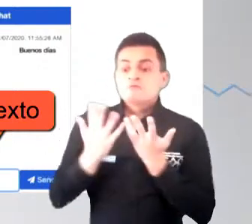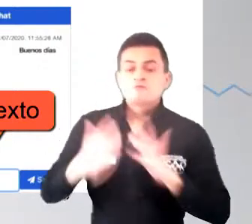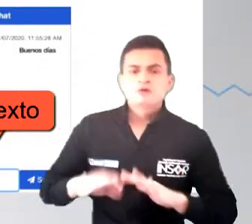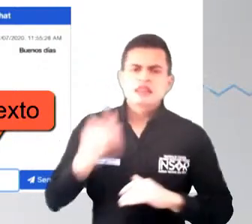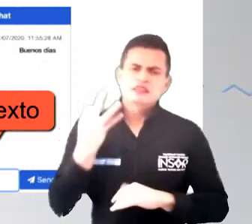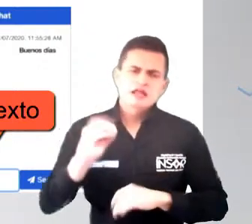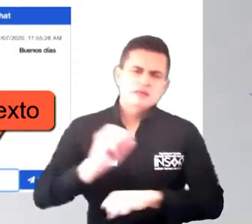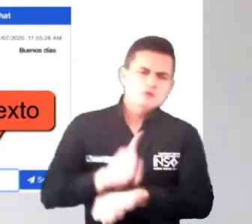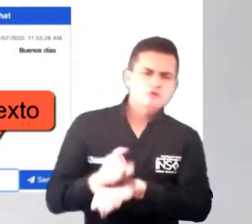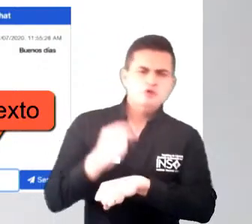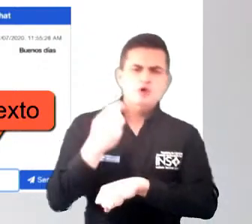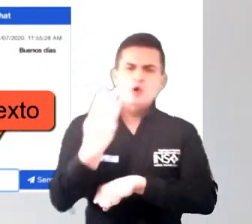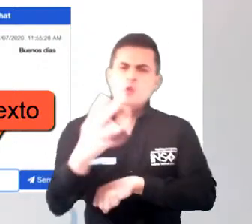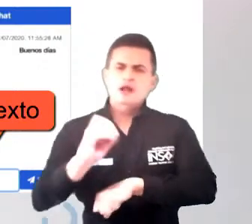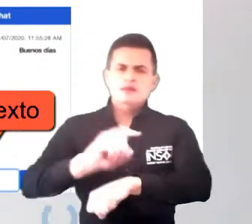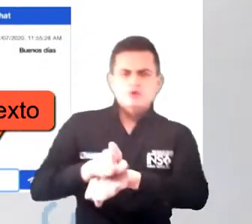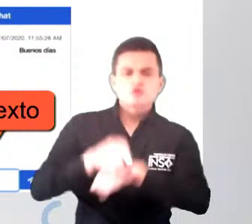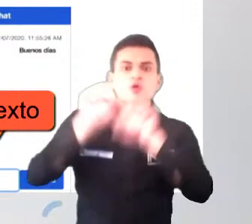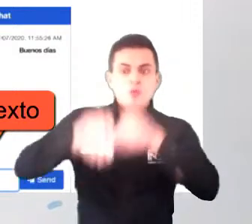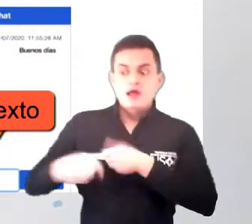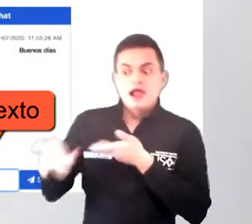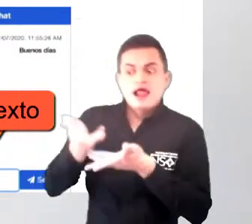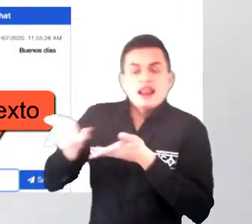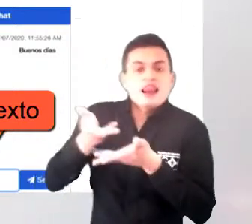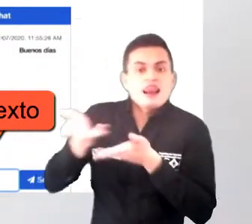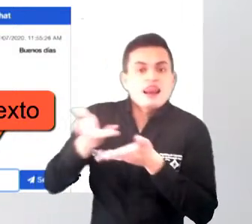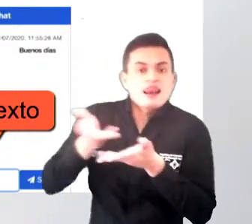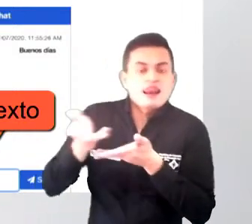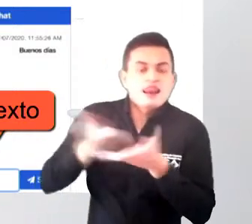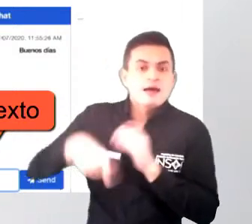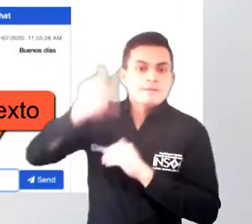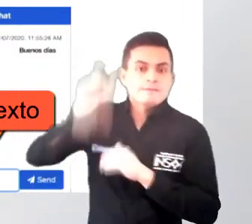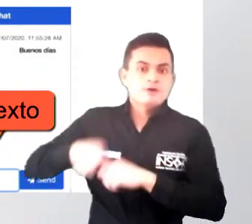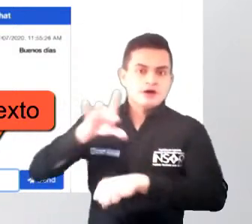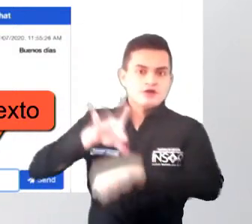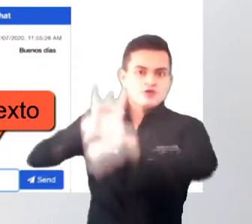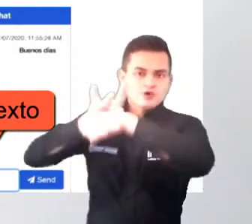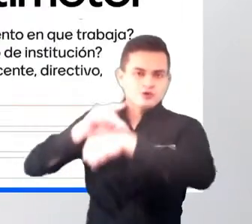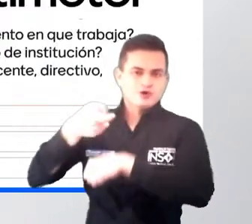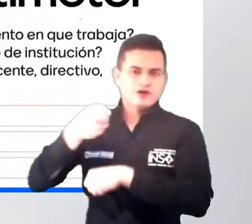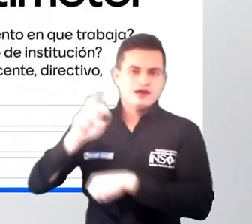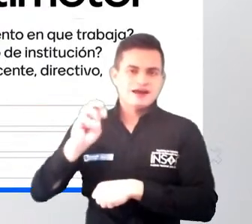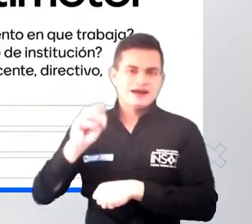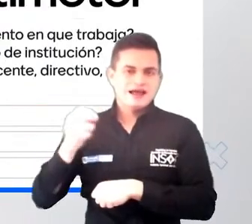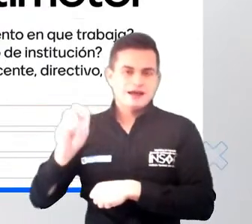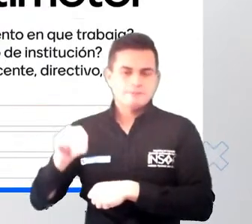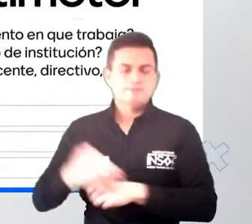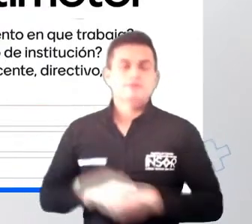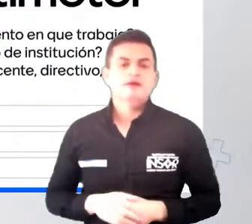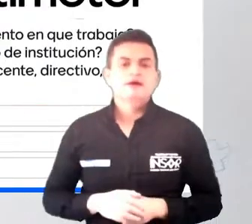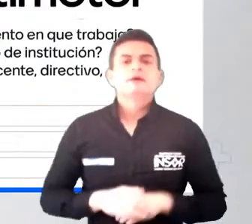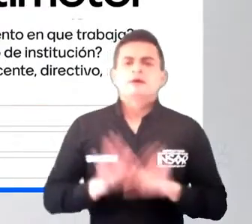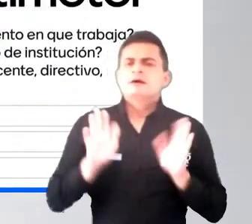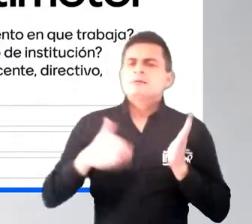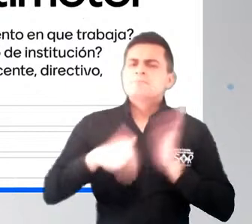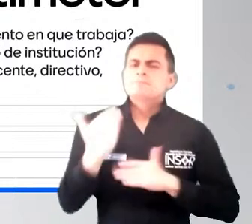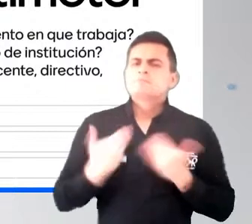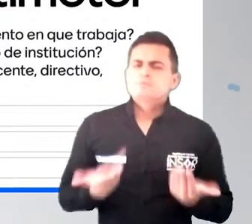podremos interactuar con el doctor Raja. Para ir calentando, yo quisiera invitarlos a